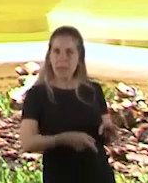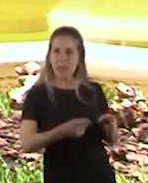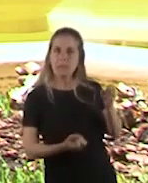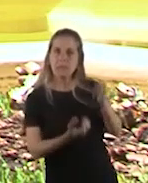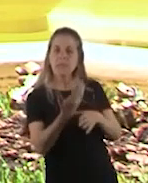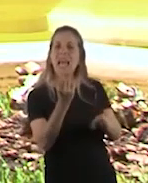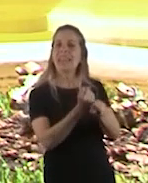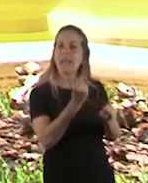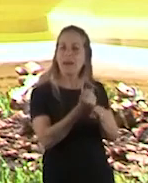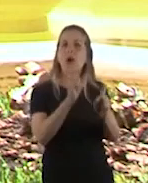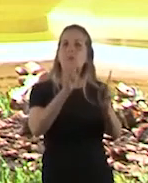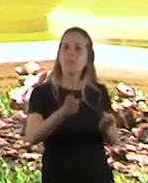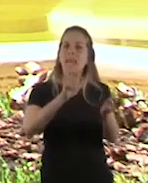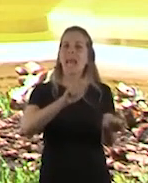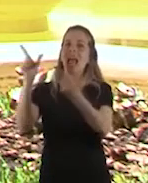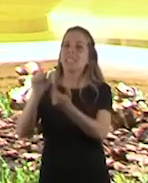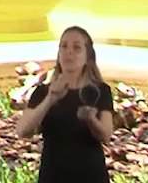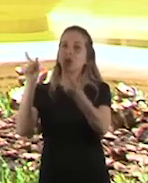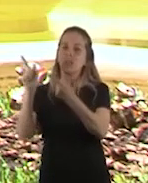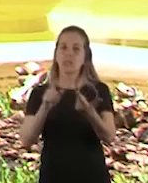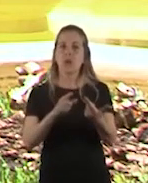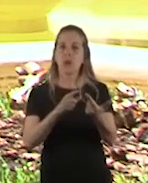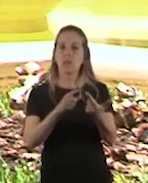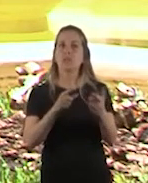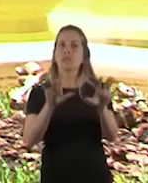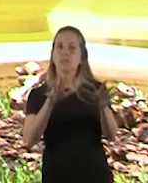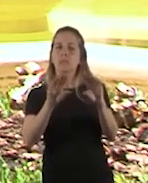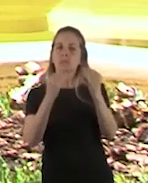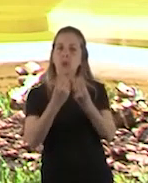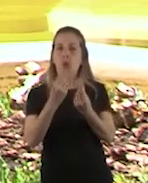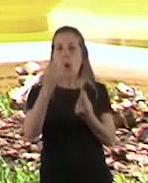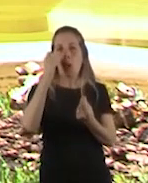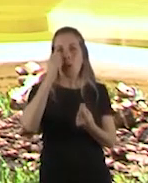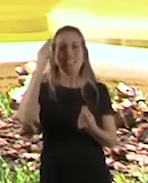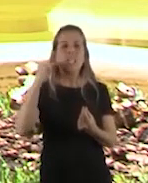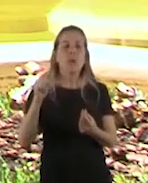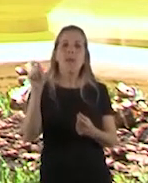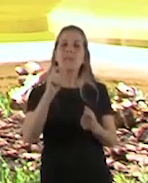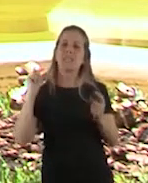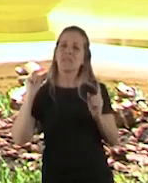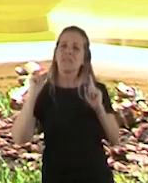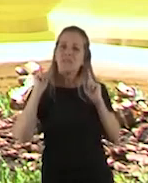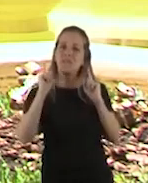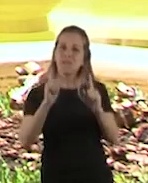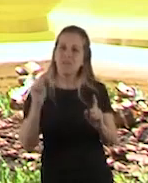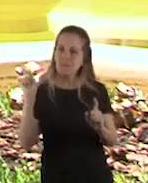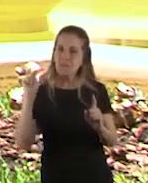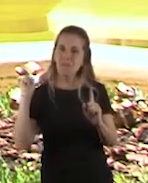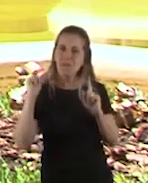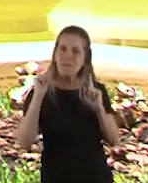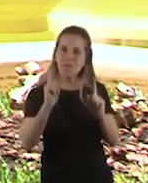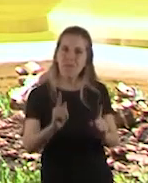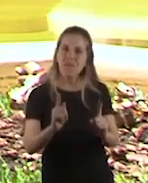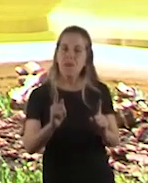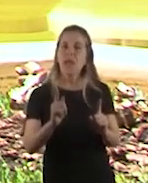de trabajo y en exportaciones. El sector marca 29 meses consecutivos con incrementos interanuales